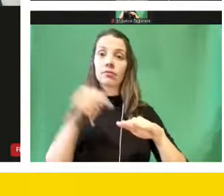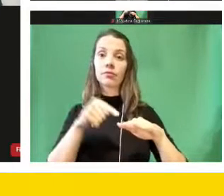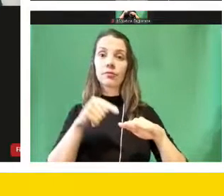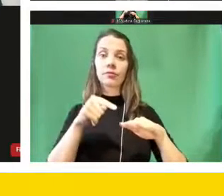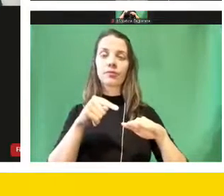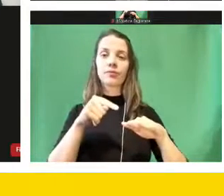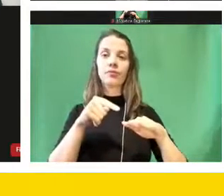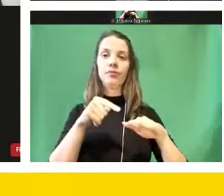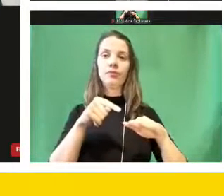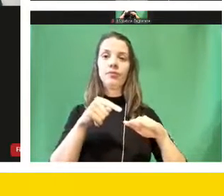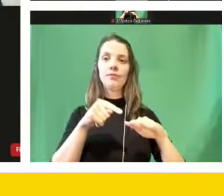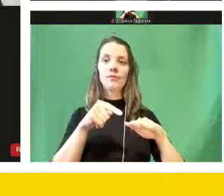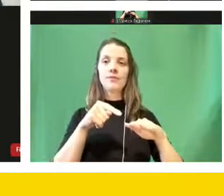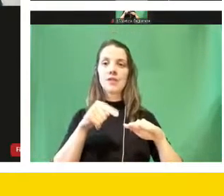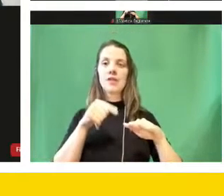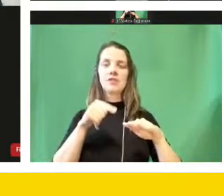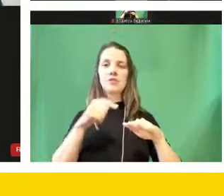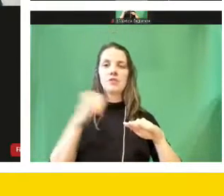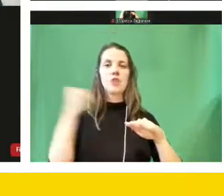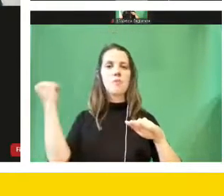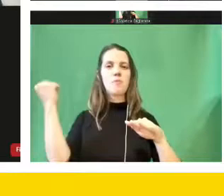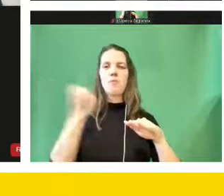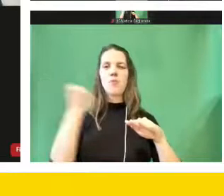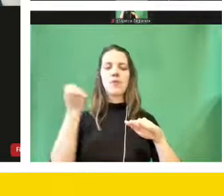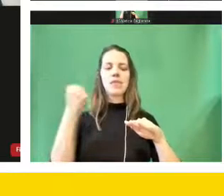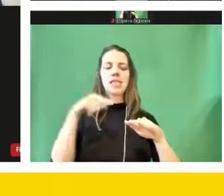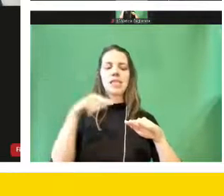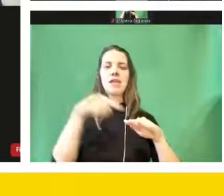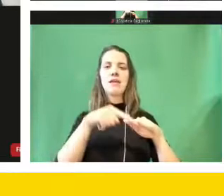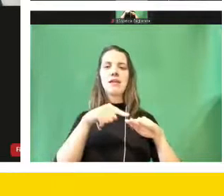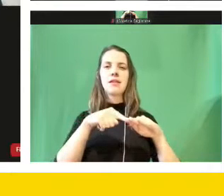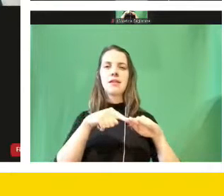es una disciplina, un campo que todavía